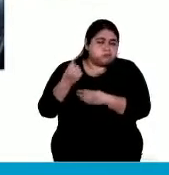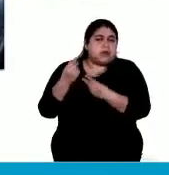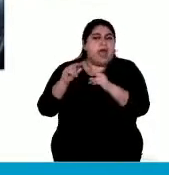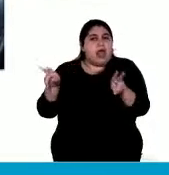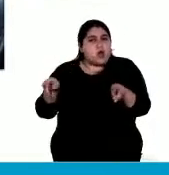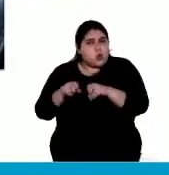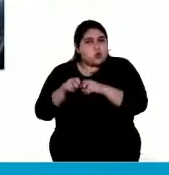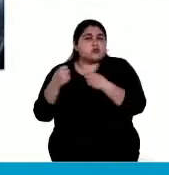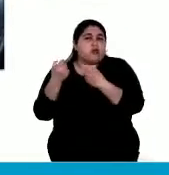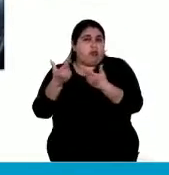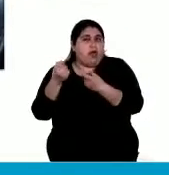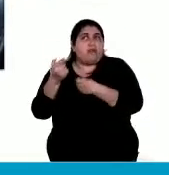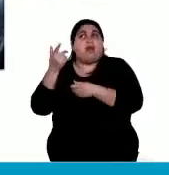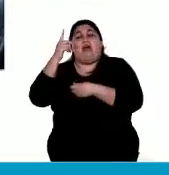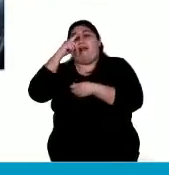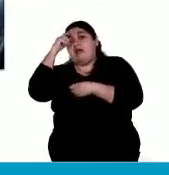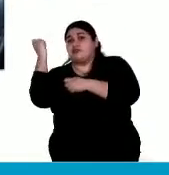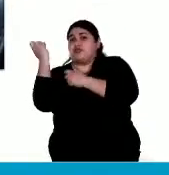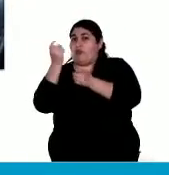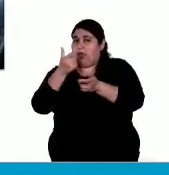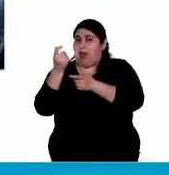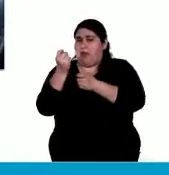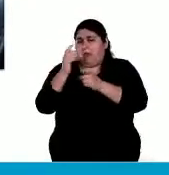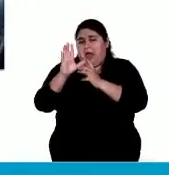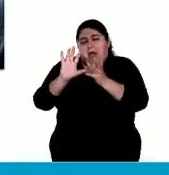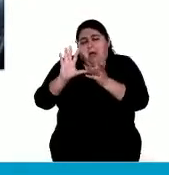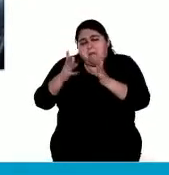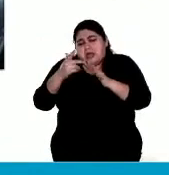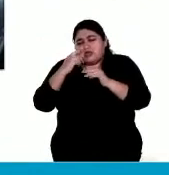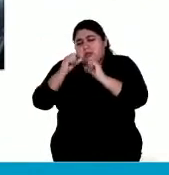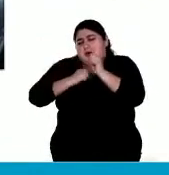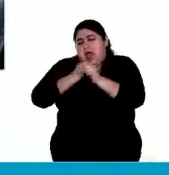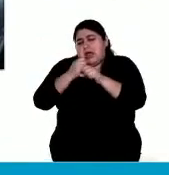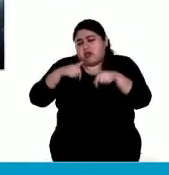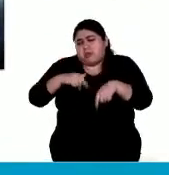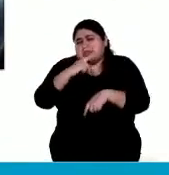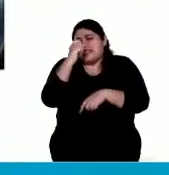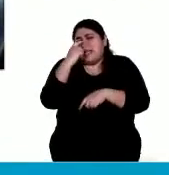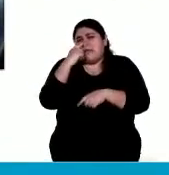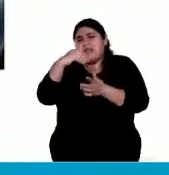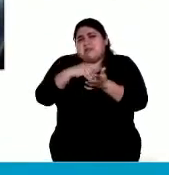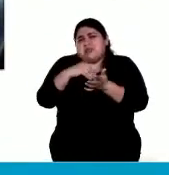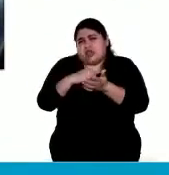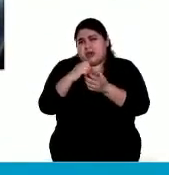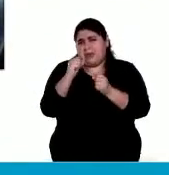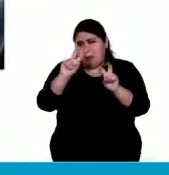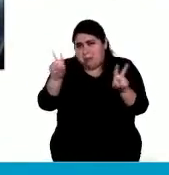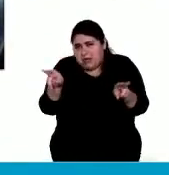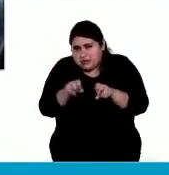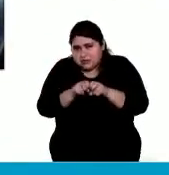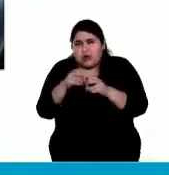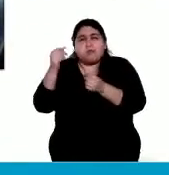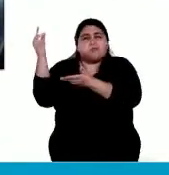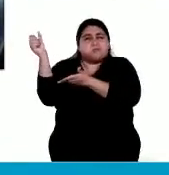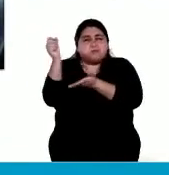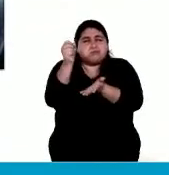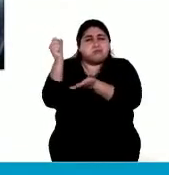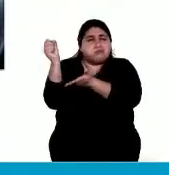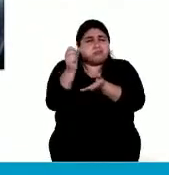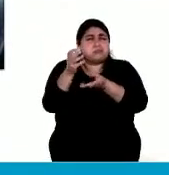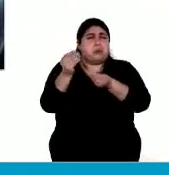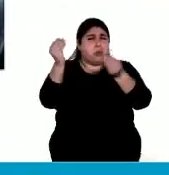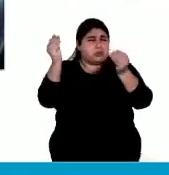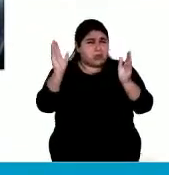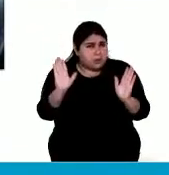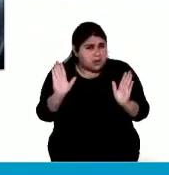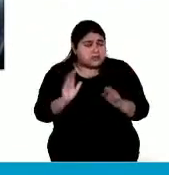parte de la Nación. Al día de hoy deben ser unos casi 100.000 millones de pesos las transferencias que se han realizado. De